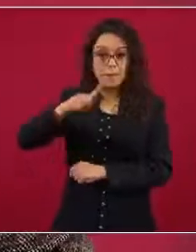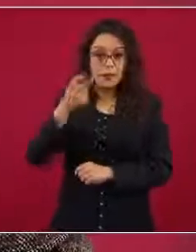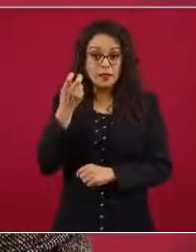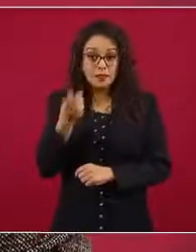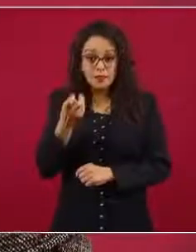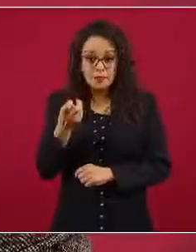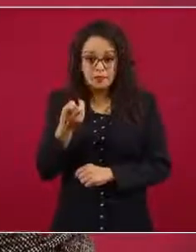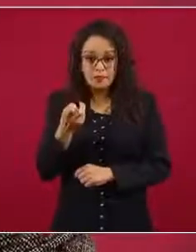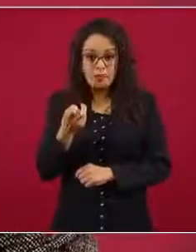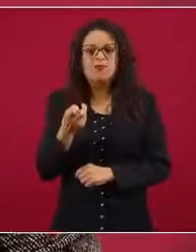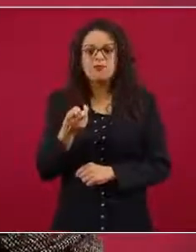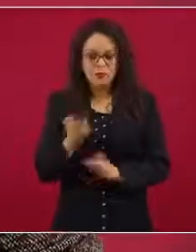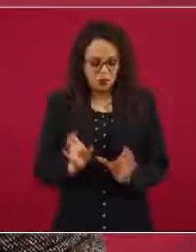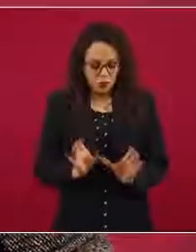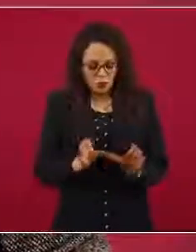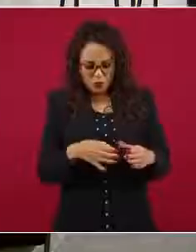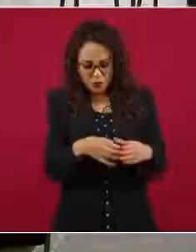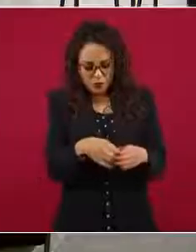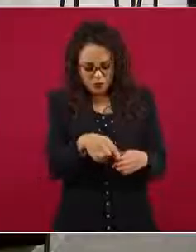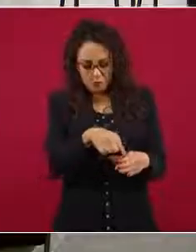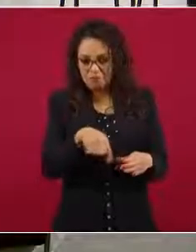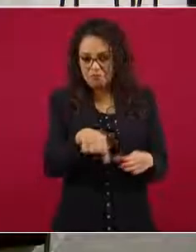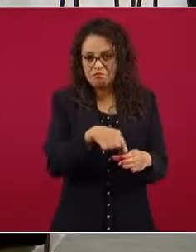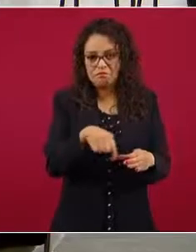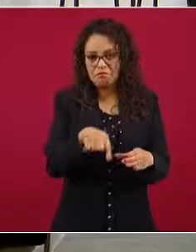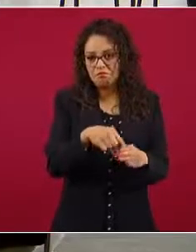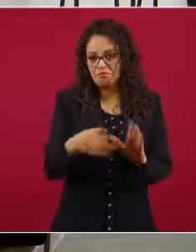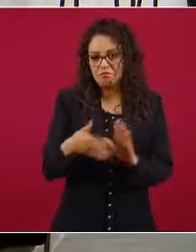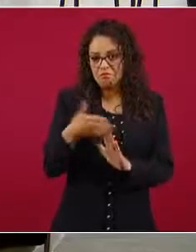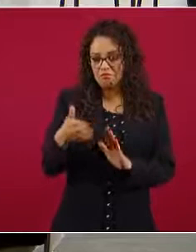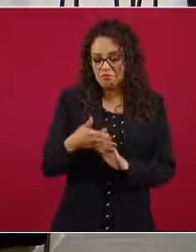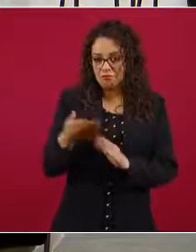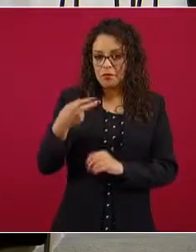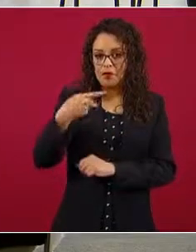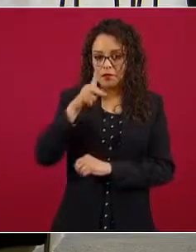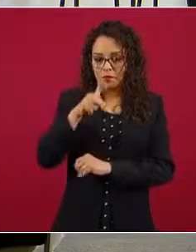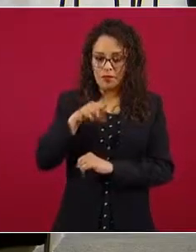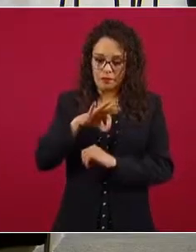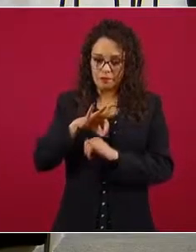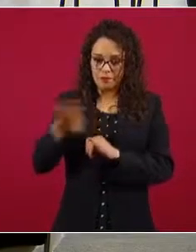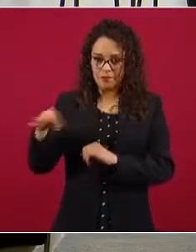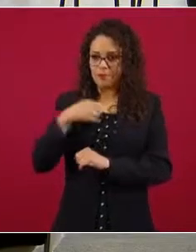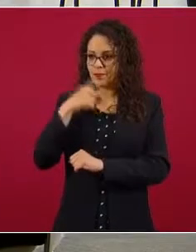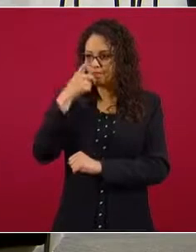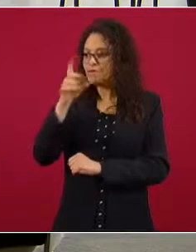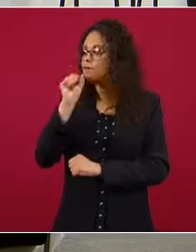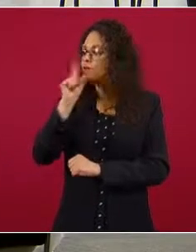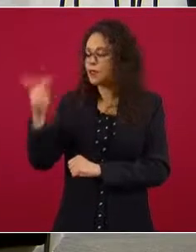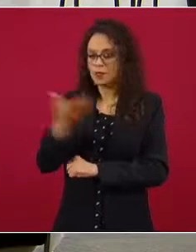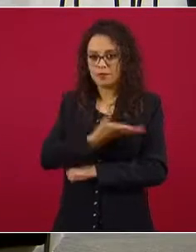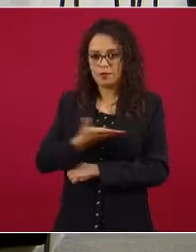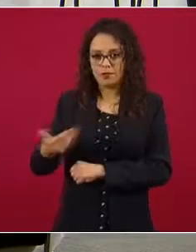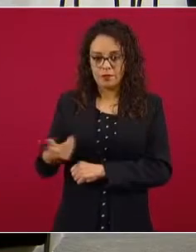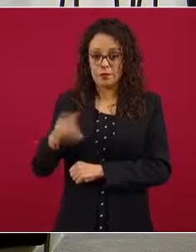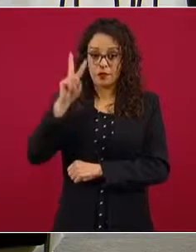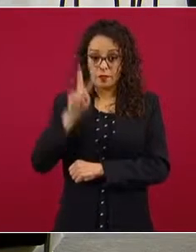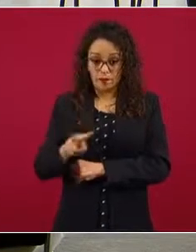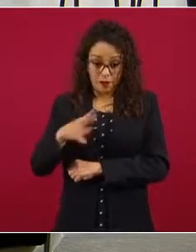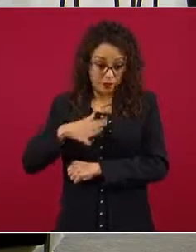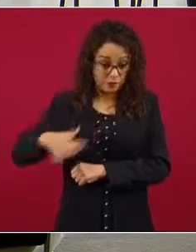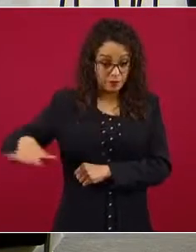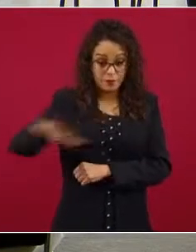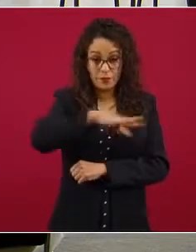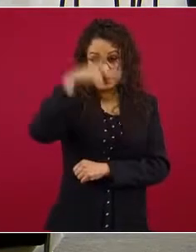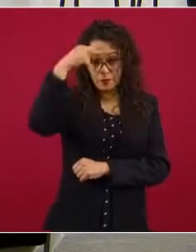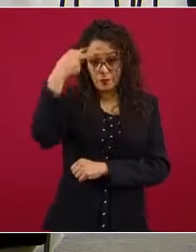pequeñísima población y coincidiendo y terminando con lo que dice el señor presidente, nuestra población piensa diferente y